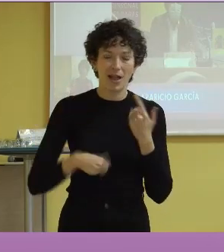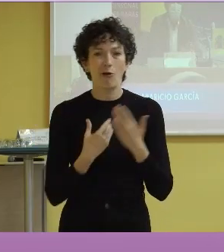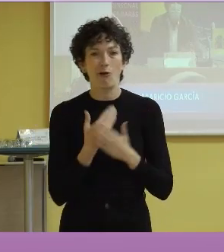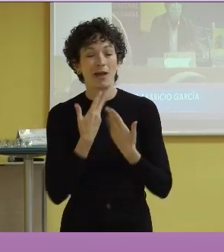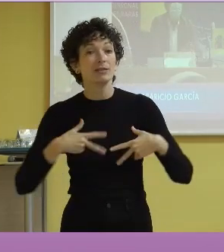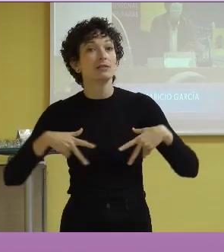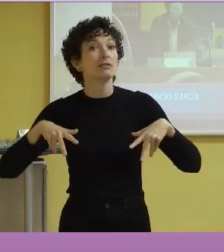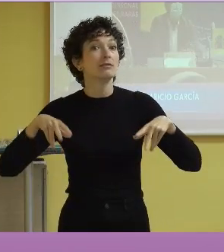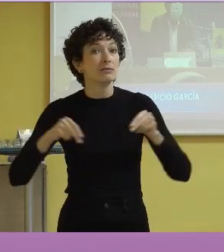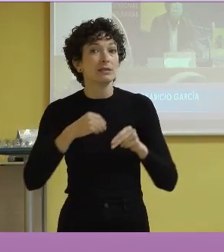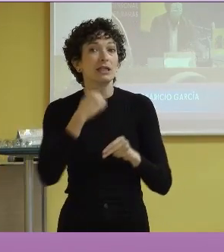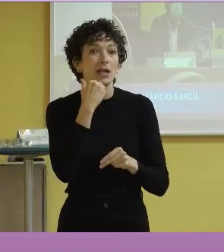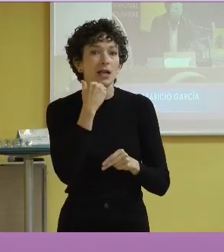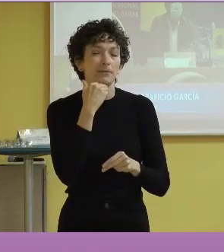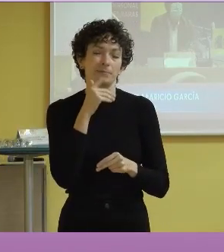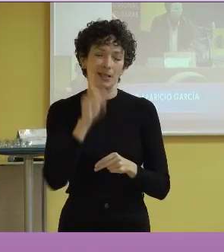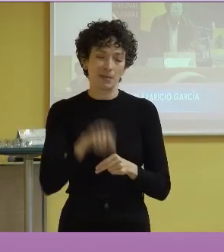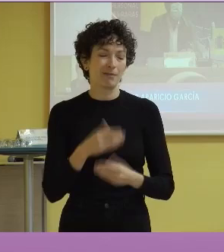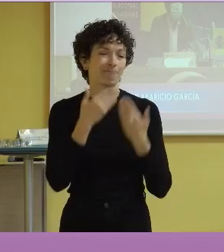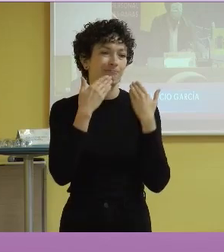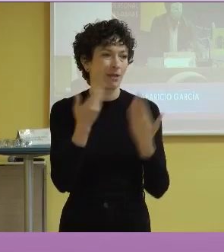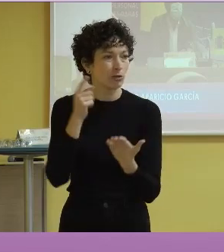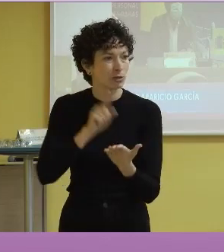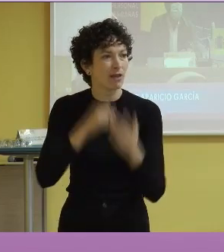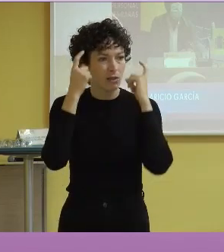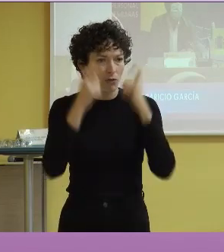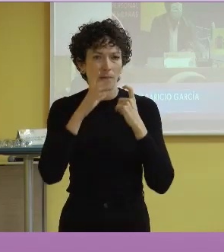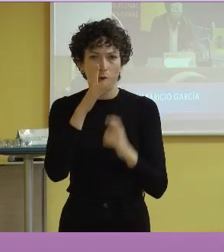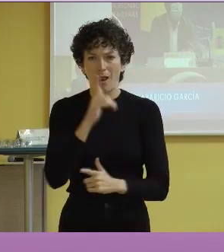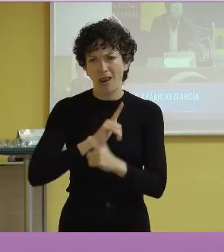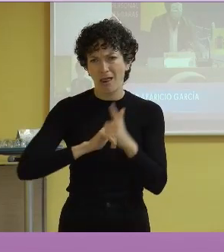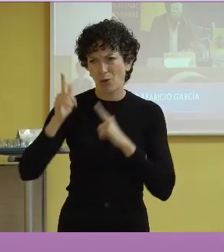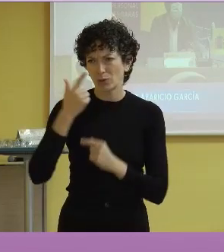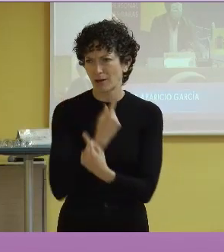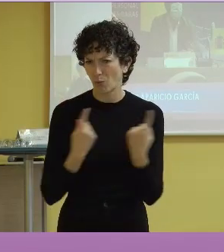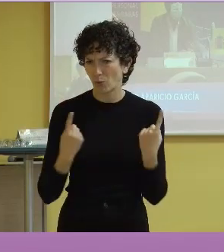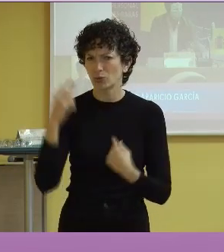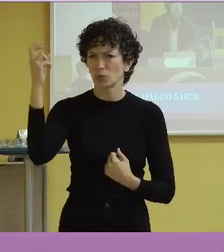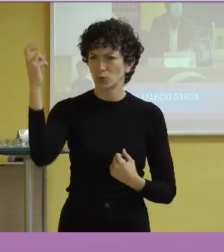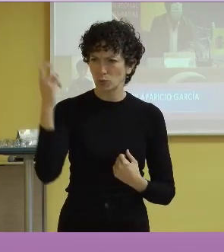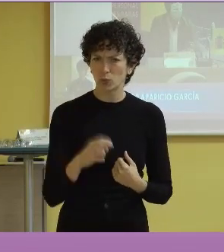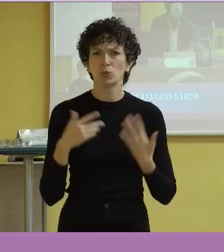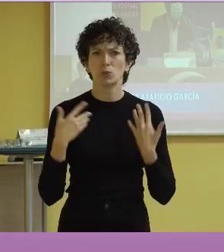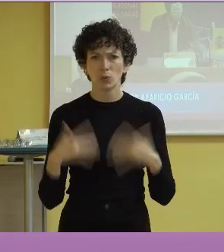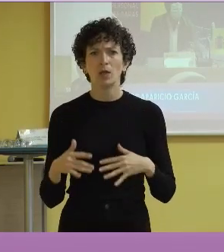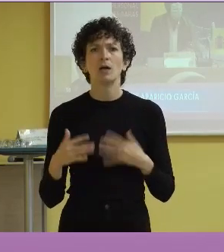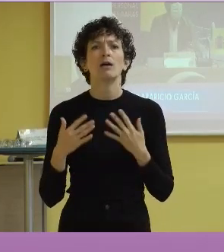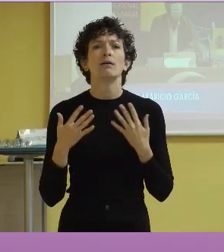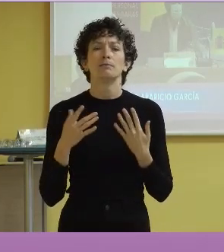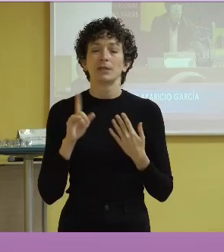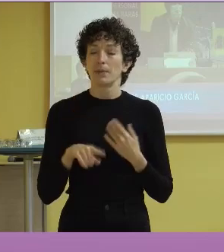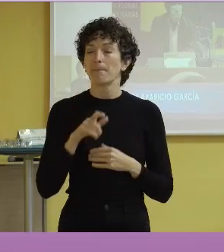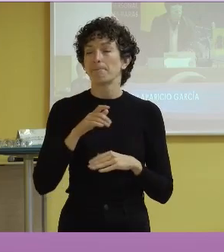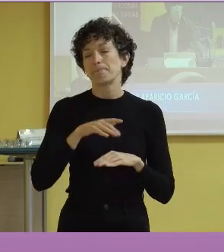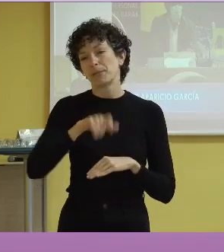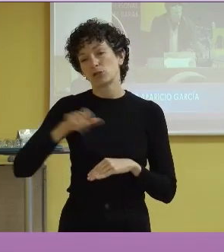jornadas, pues volver a agradeceros el esfuerzo que hacéis de venir desde tan lejos en algunos casos y por supuesto a profesionales